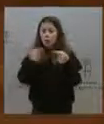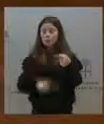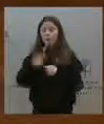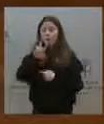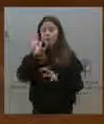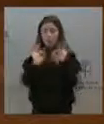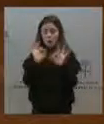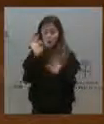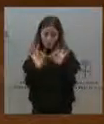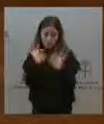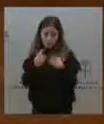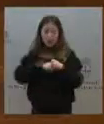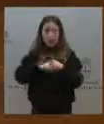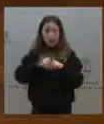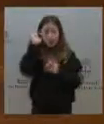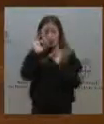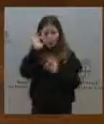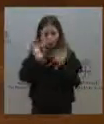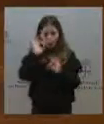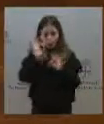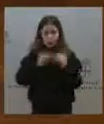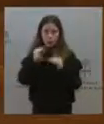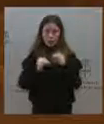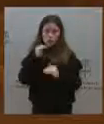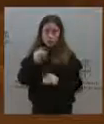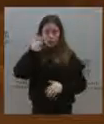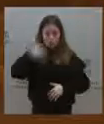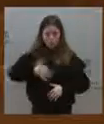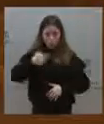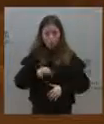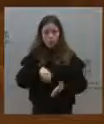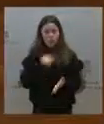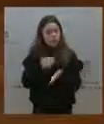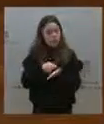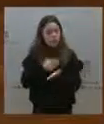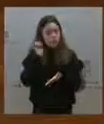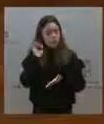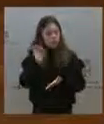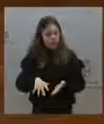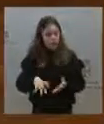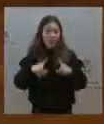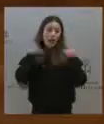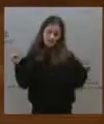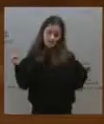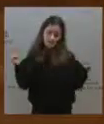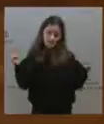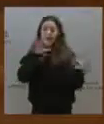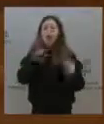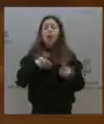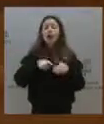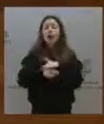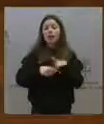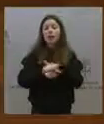subirán. Y esto lo pagarán los asturianos, que debido a la incapacidad para gestionar, unida a una